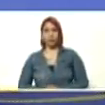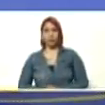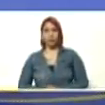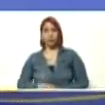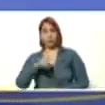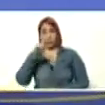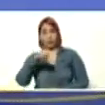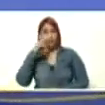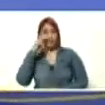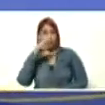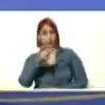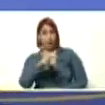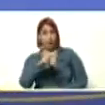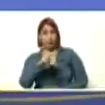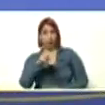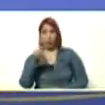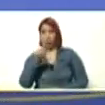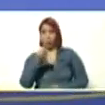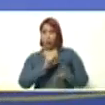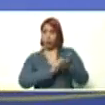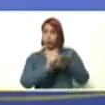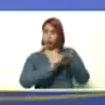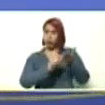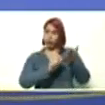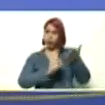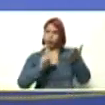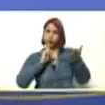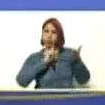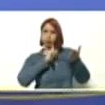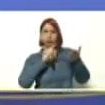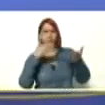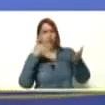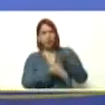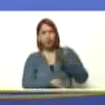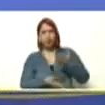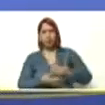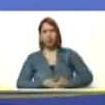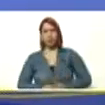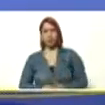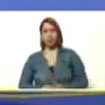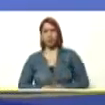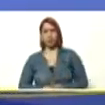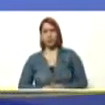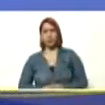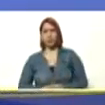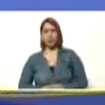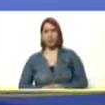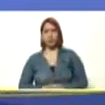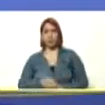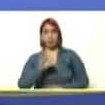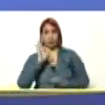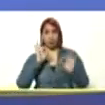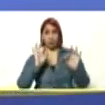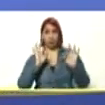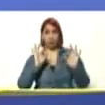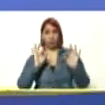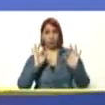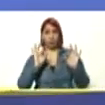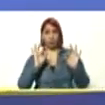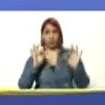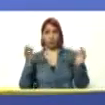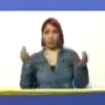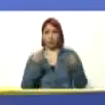También veo por aquí, no me lo puso protocolo, al excelentísimo,